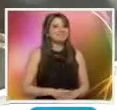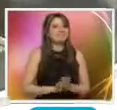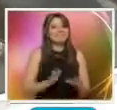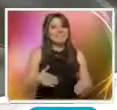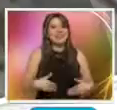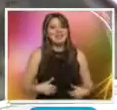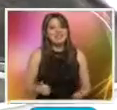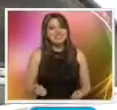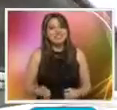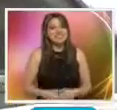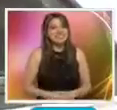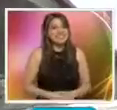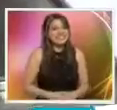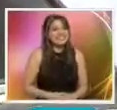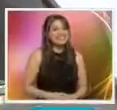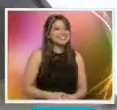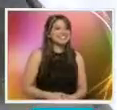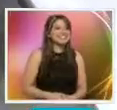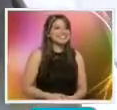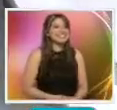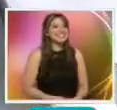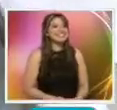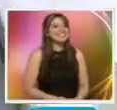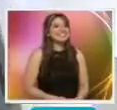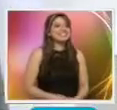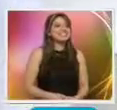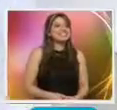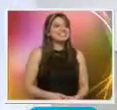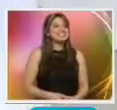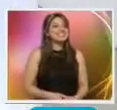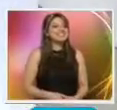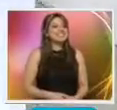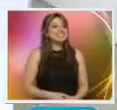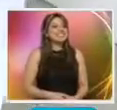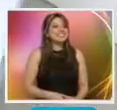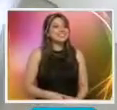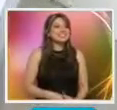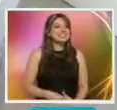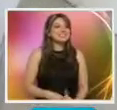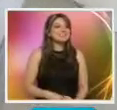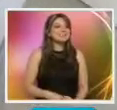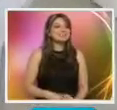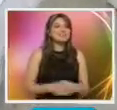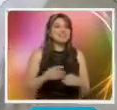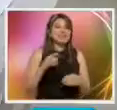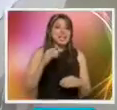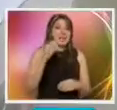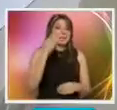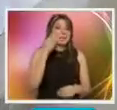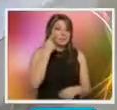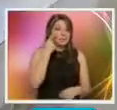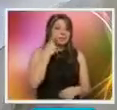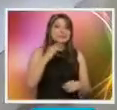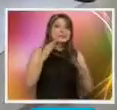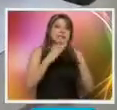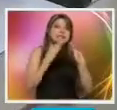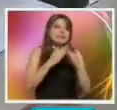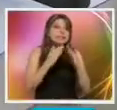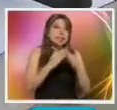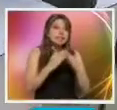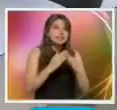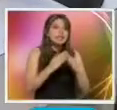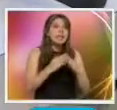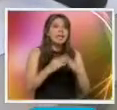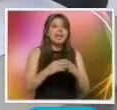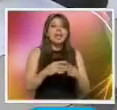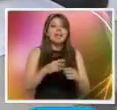Delicioso. Mientras todo esto está cocinándose, vamos a hacer una marinación. En Ok. casa, si no tienen la posibilidad de hacer esta marinación, Ajá. pueden comprar